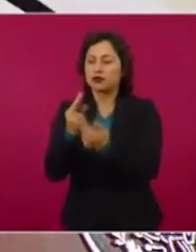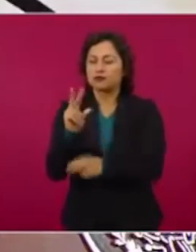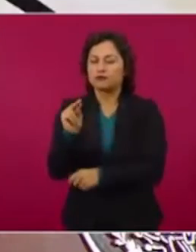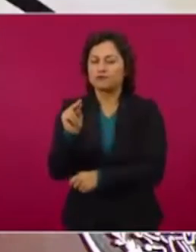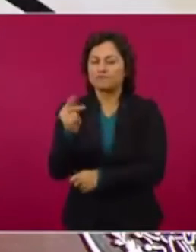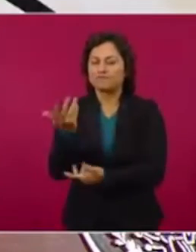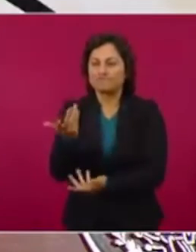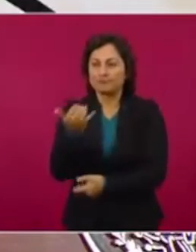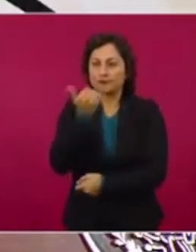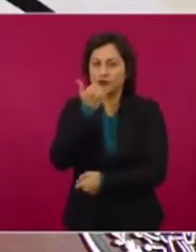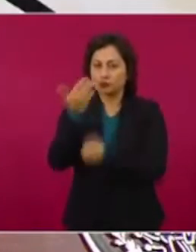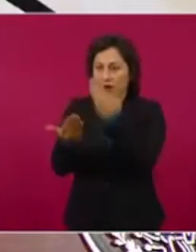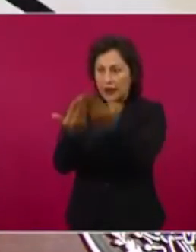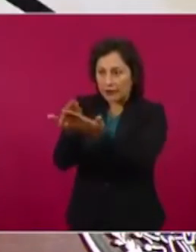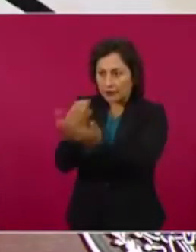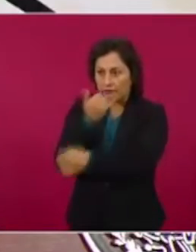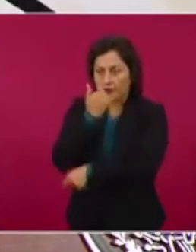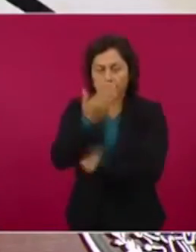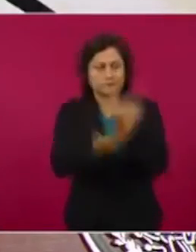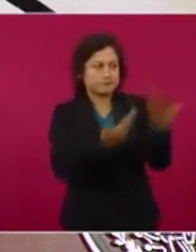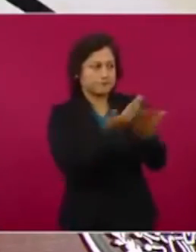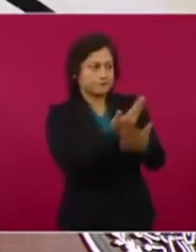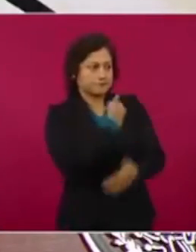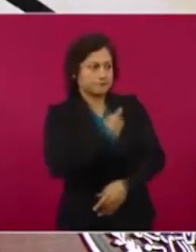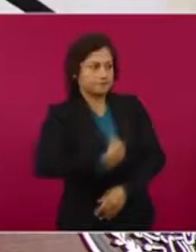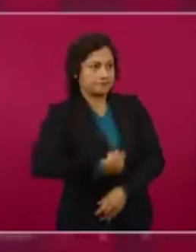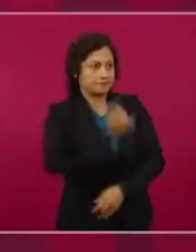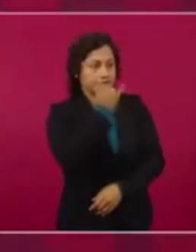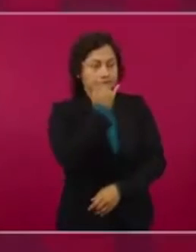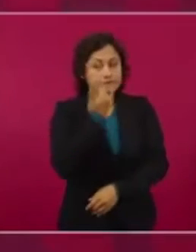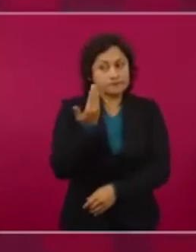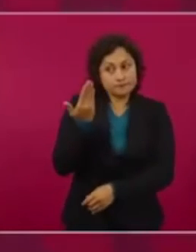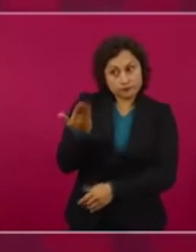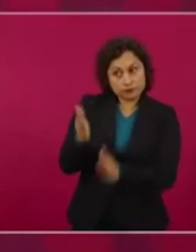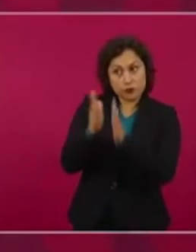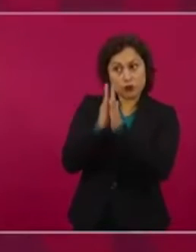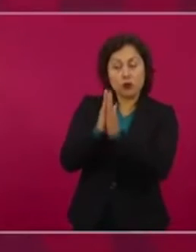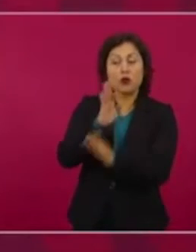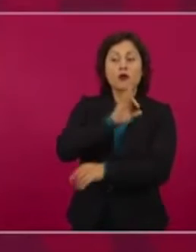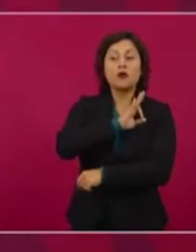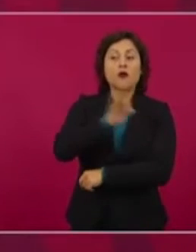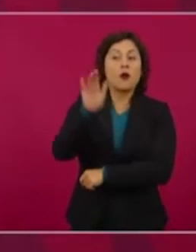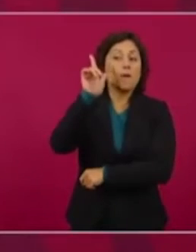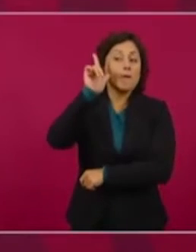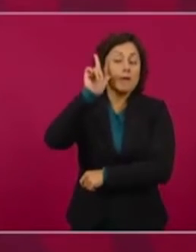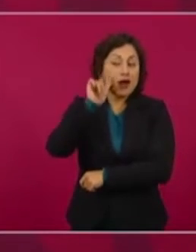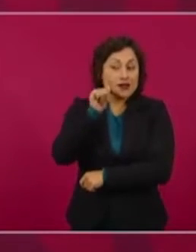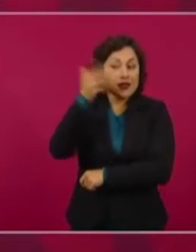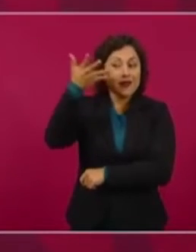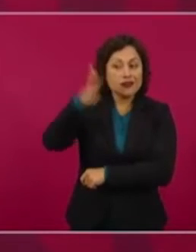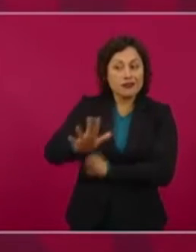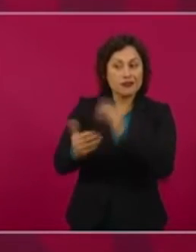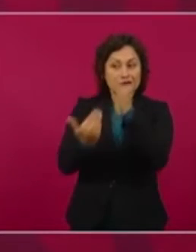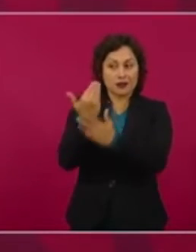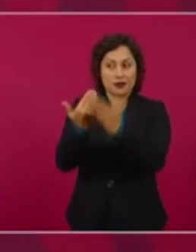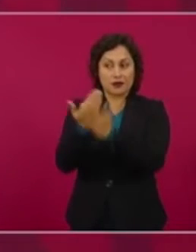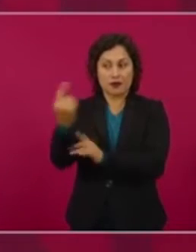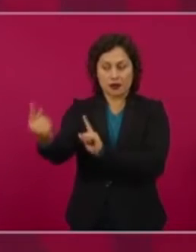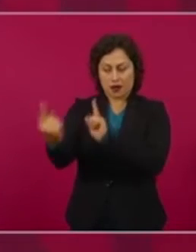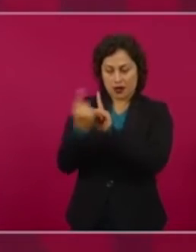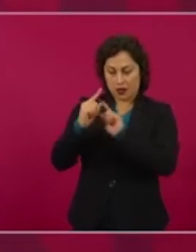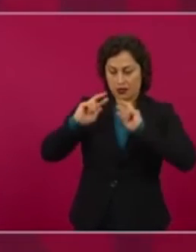y le ofrezco si mañana a las 10 de la mañana podemos tener con el gabinete en pleno de